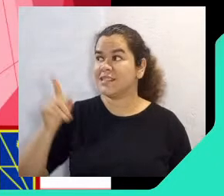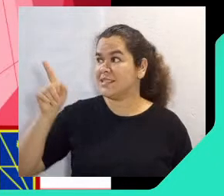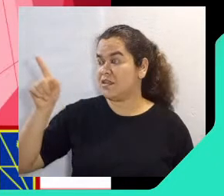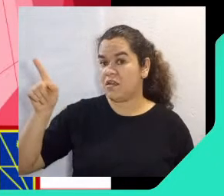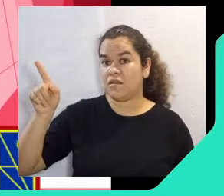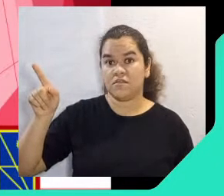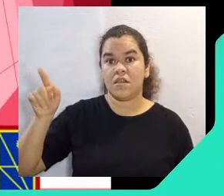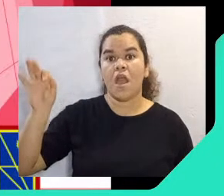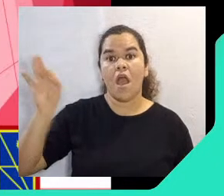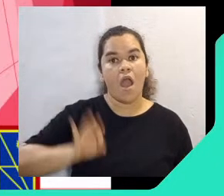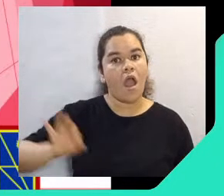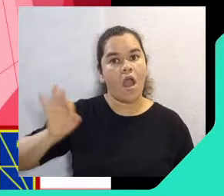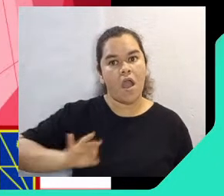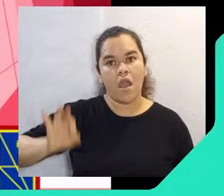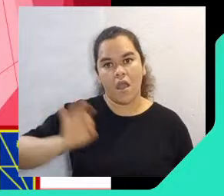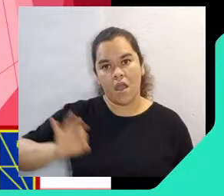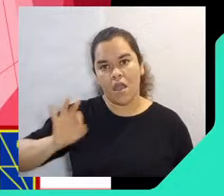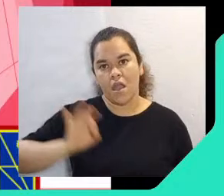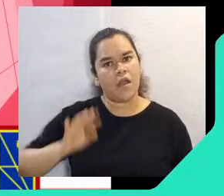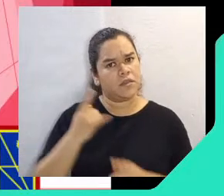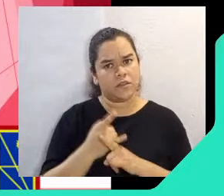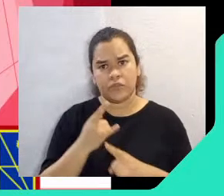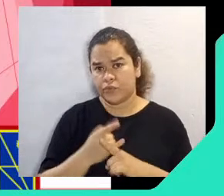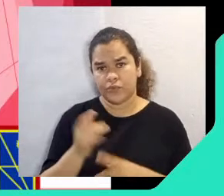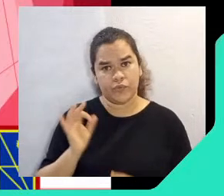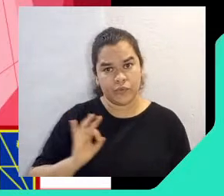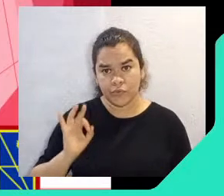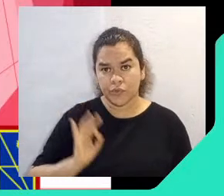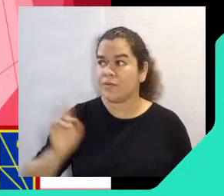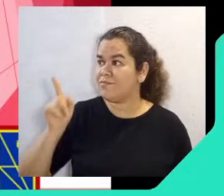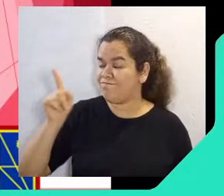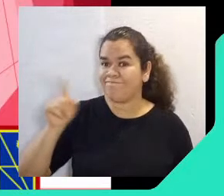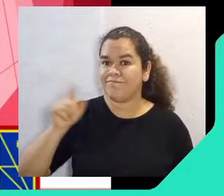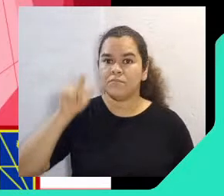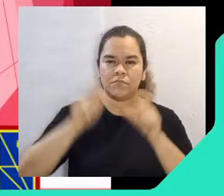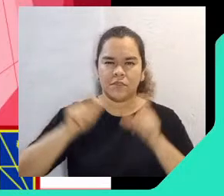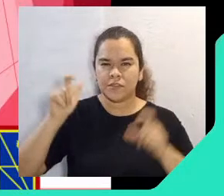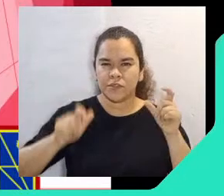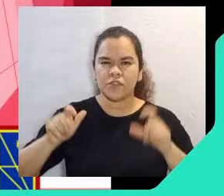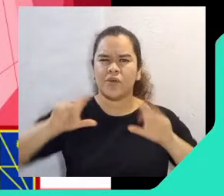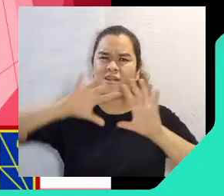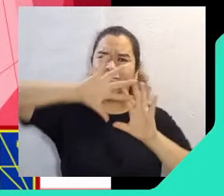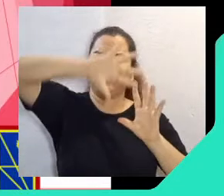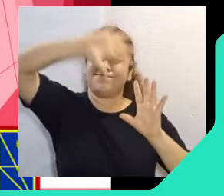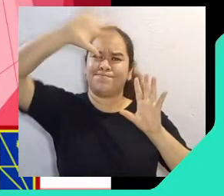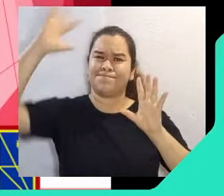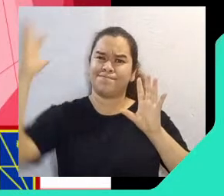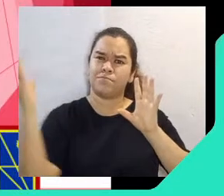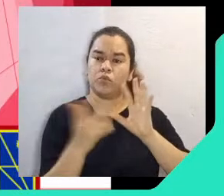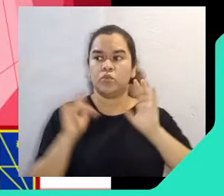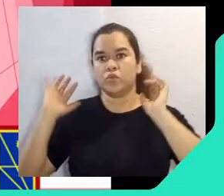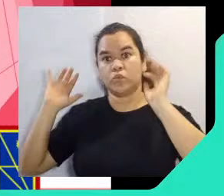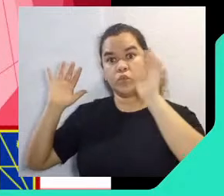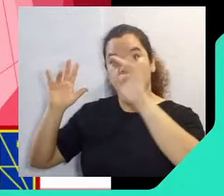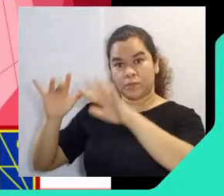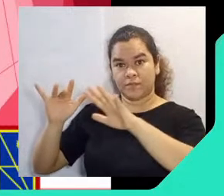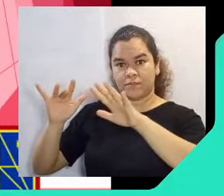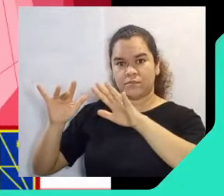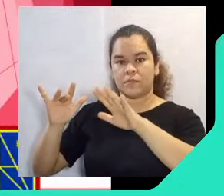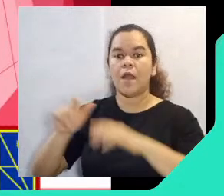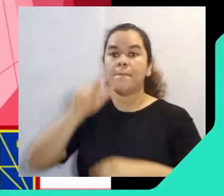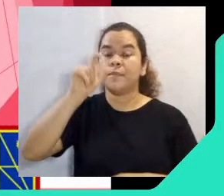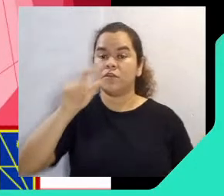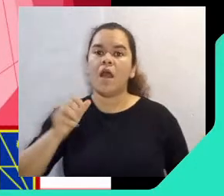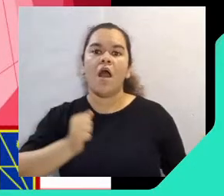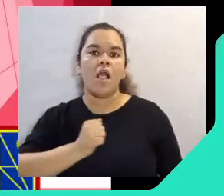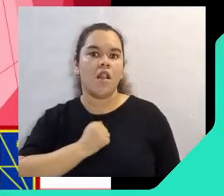los años, es el gran encuentro de estudiantes de agrimensura. No solo participan estudiantes de agrimensura,